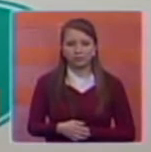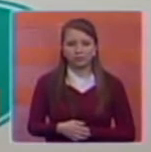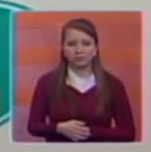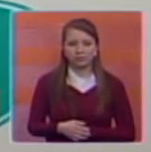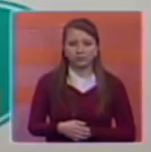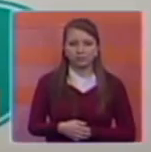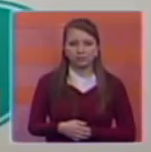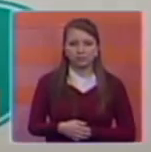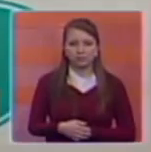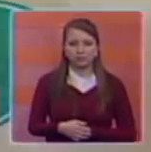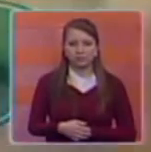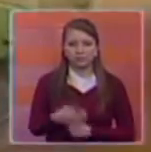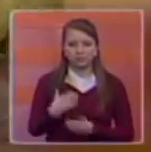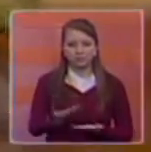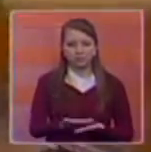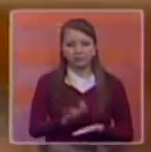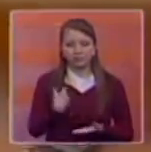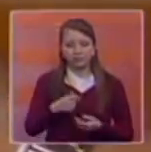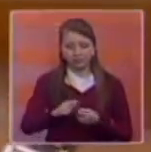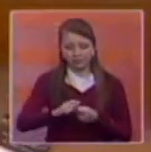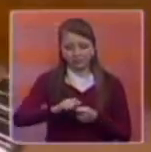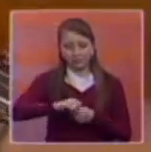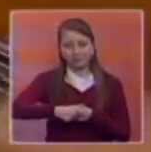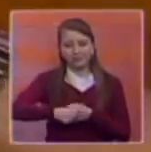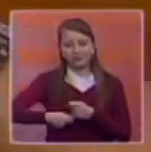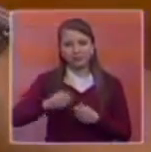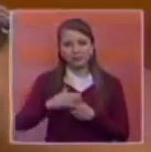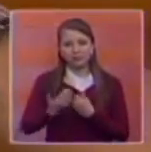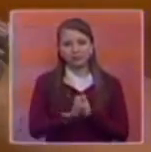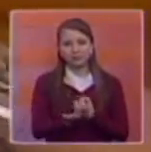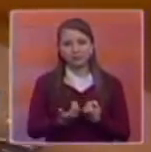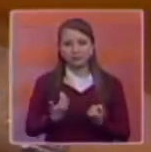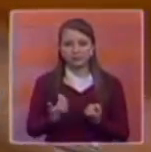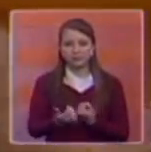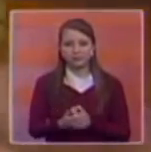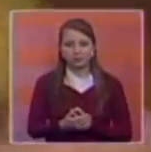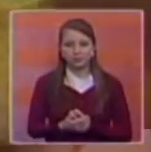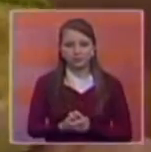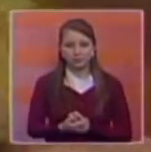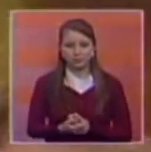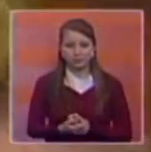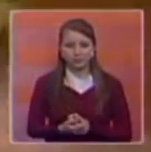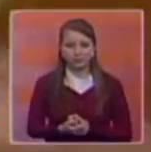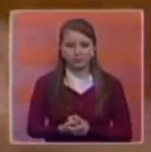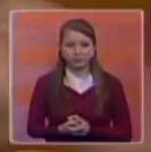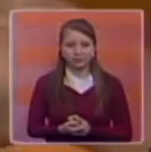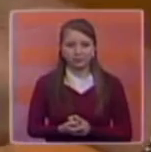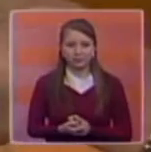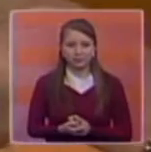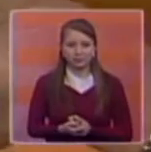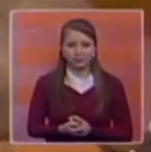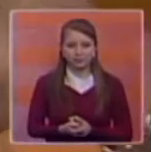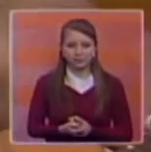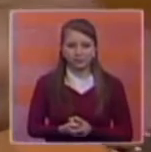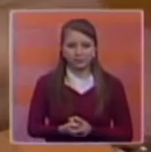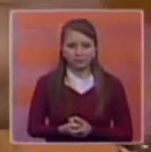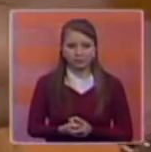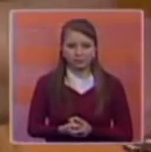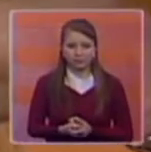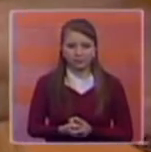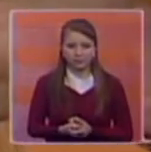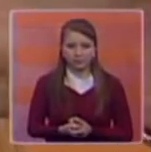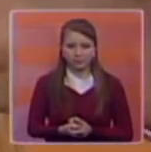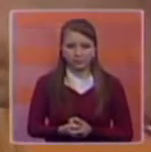Y luego ya le sacamos su cascarita, ¿no? Que es la manera de hacer, si ves gordo, la manera de